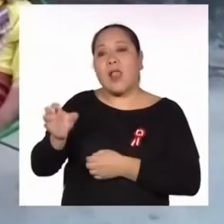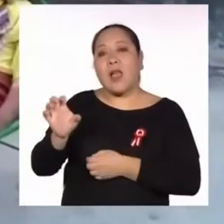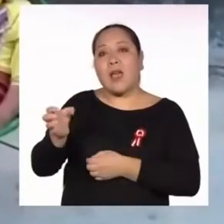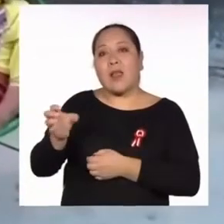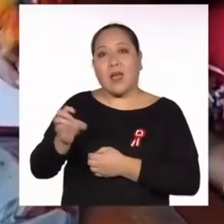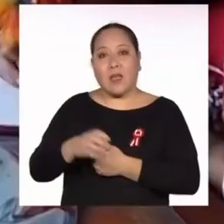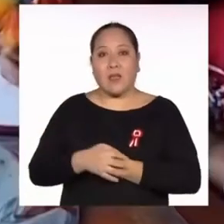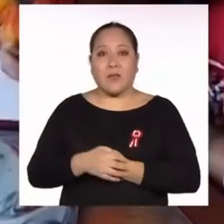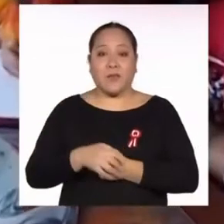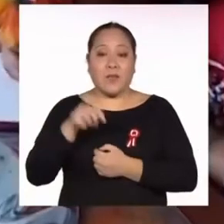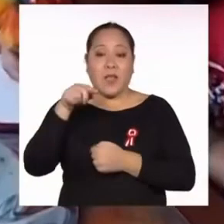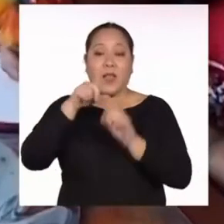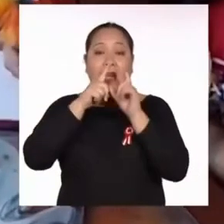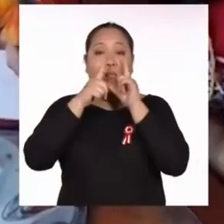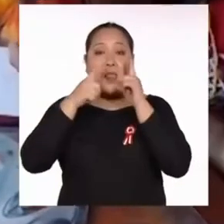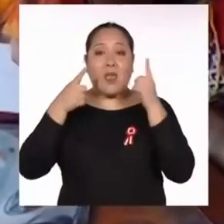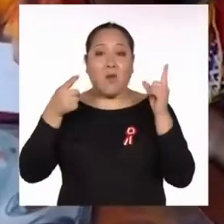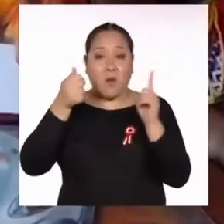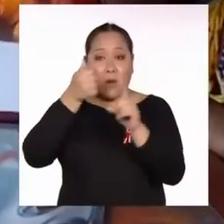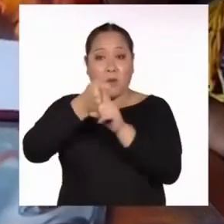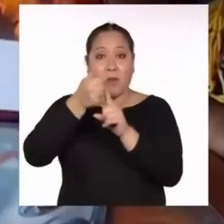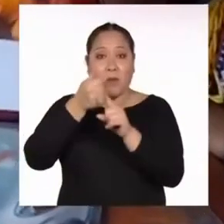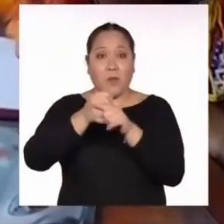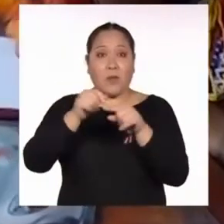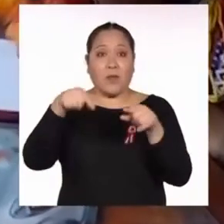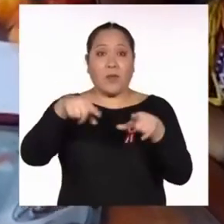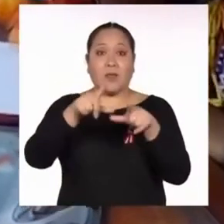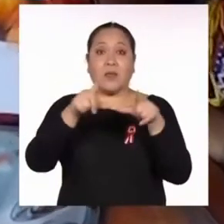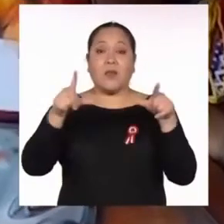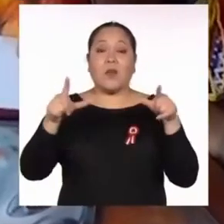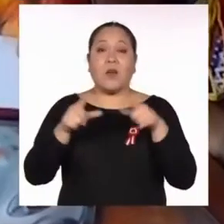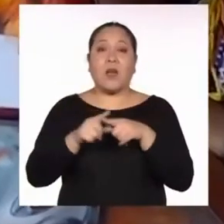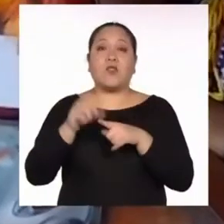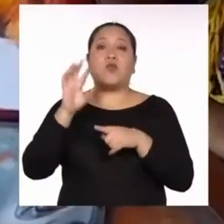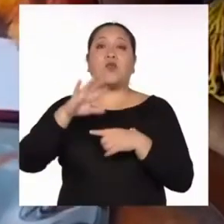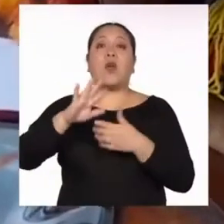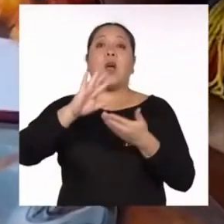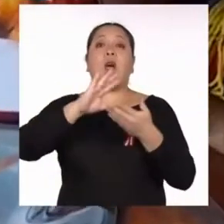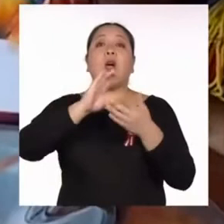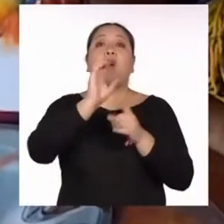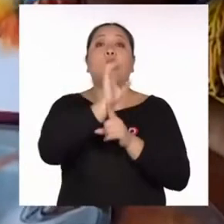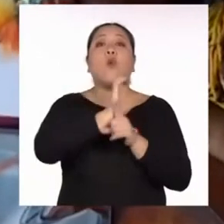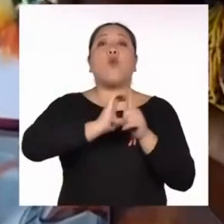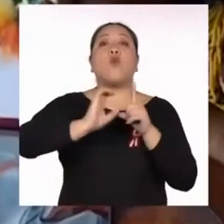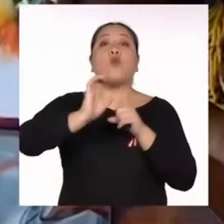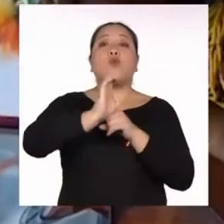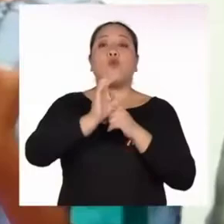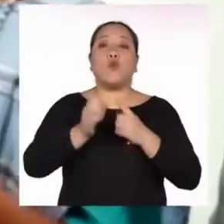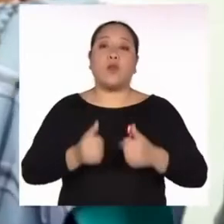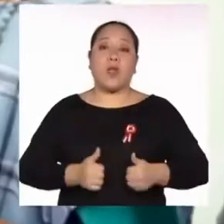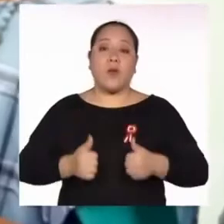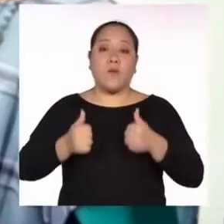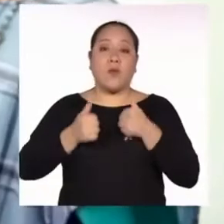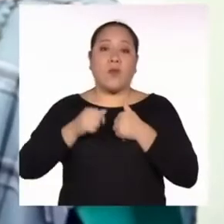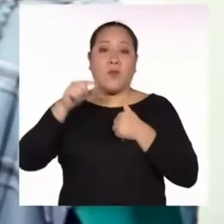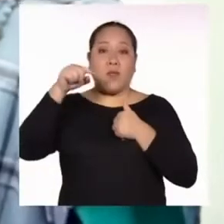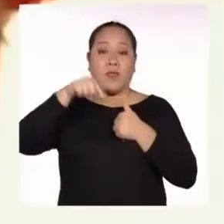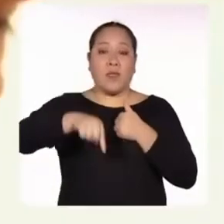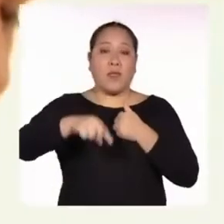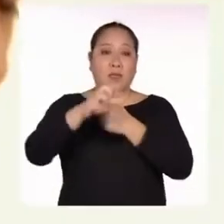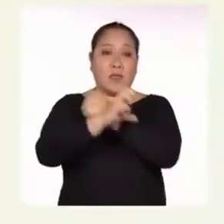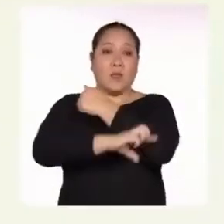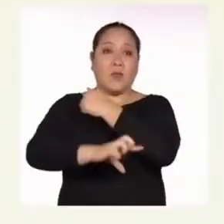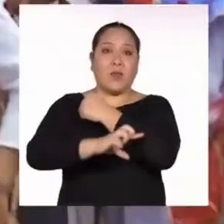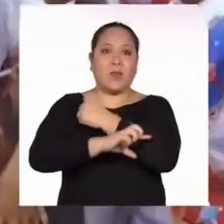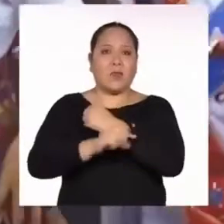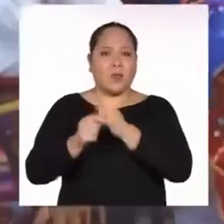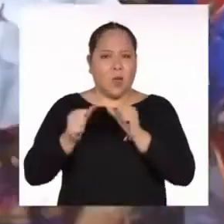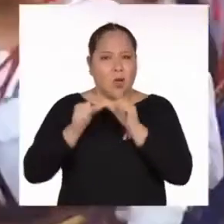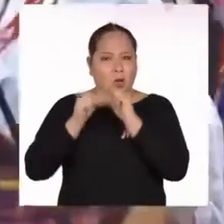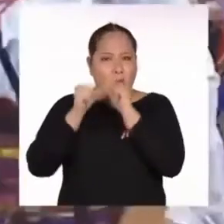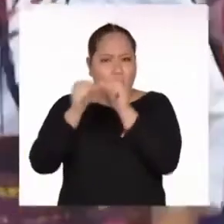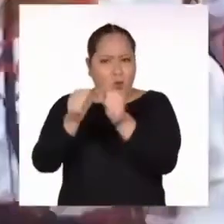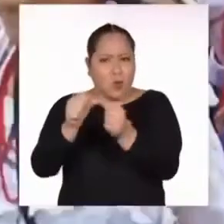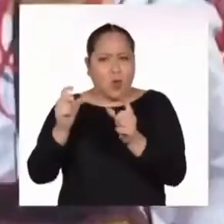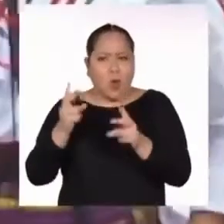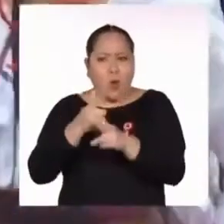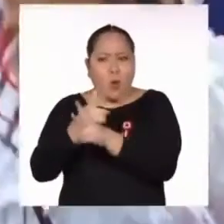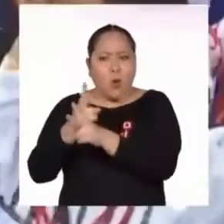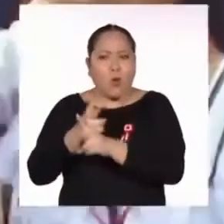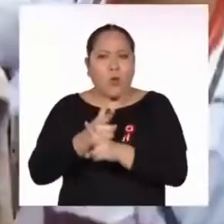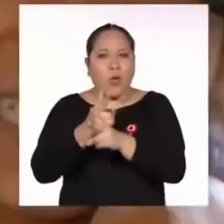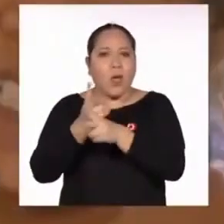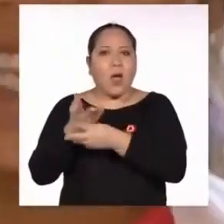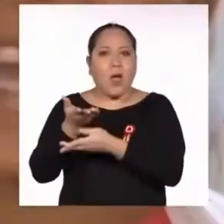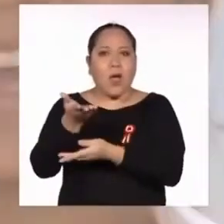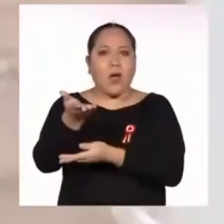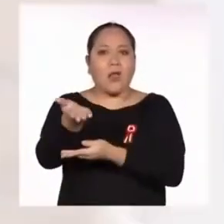las lenguas originarias son cultura viva de nuestro país conservemos las y sintámonos orgullosos de